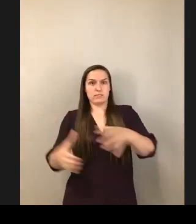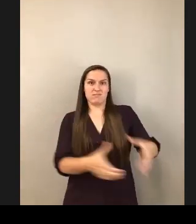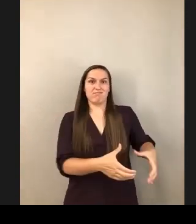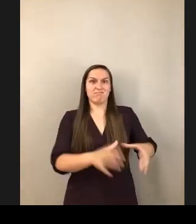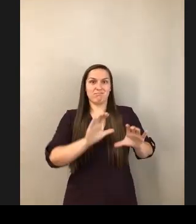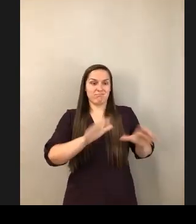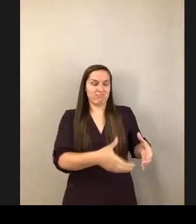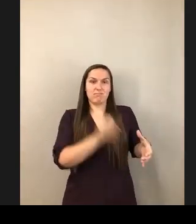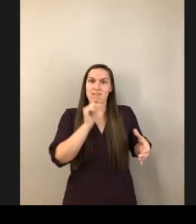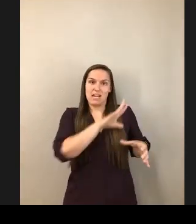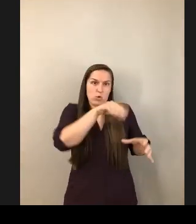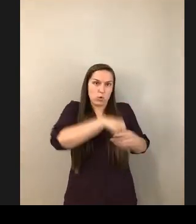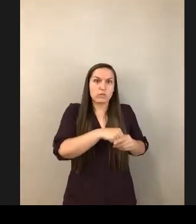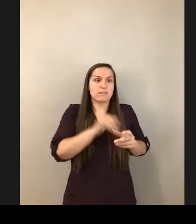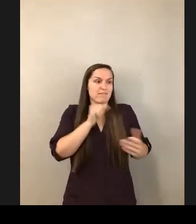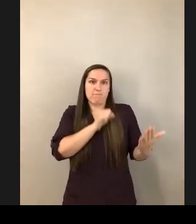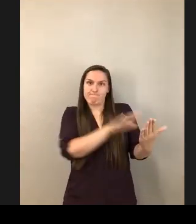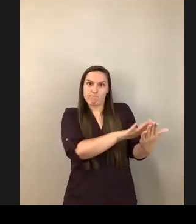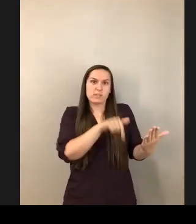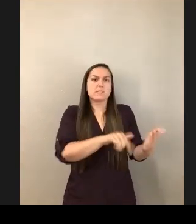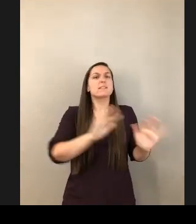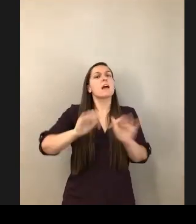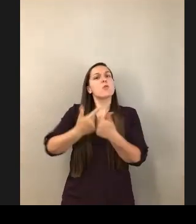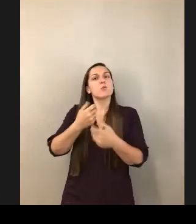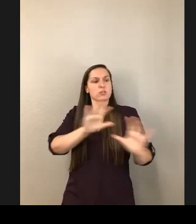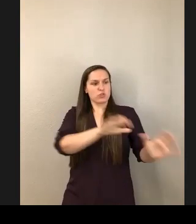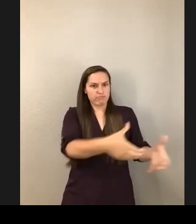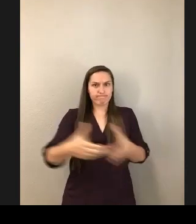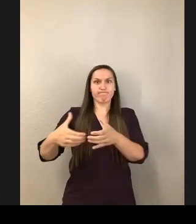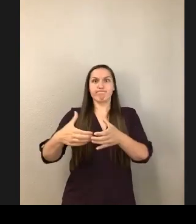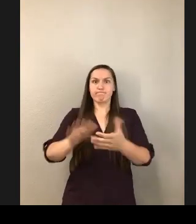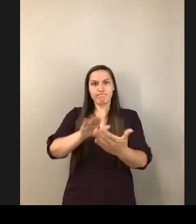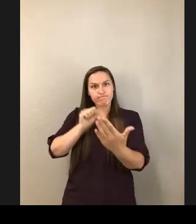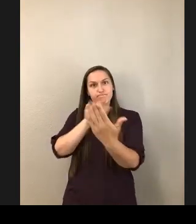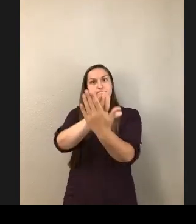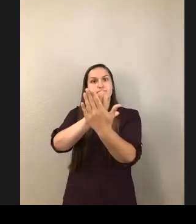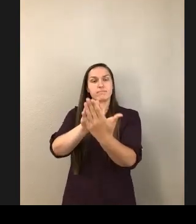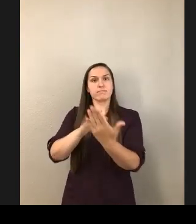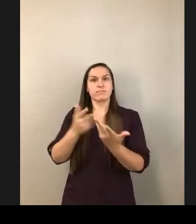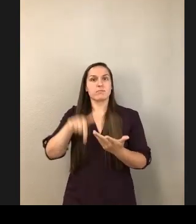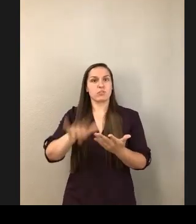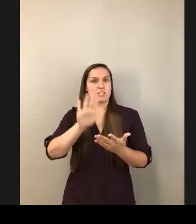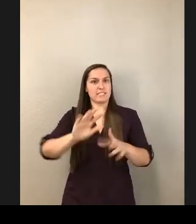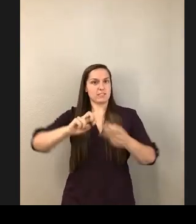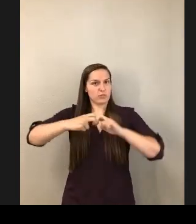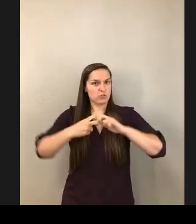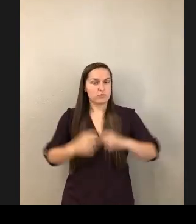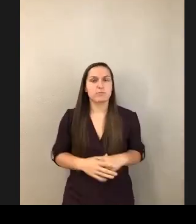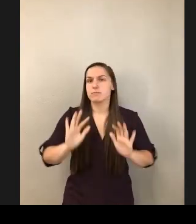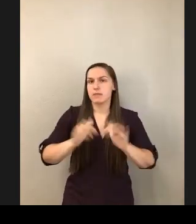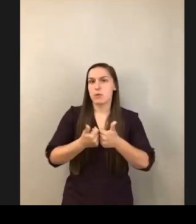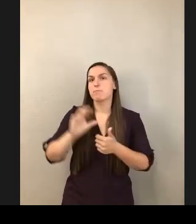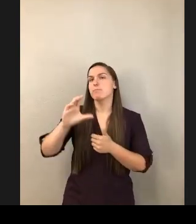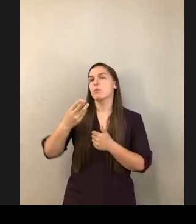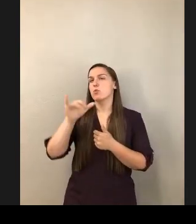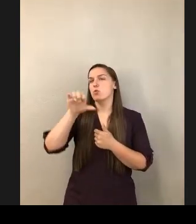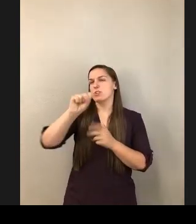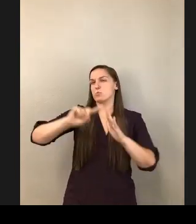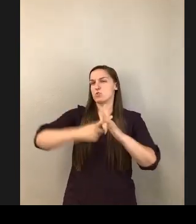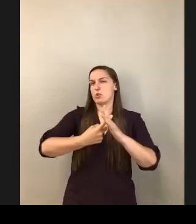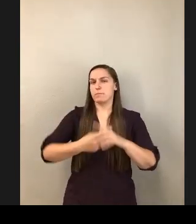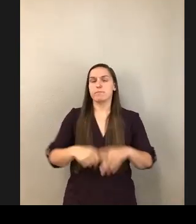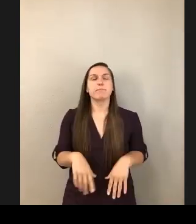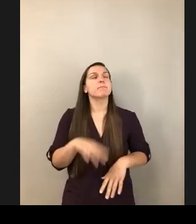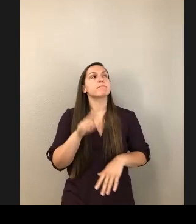comunidades históricamente excluidas sean escuchadas y tratadas? Chris, vamos a empezar contigo en esta pregunta.